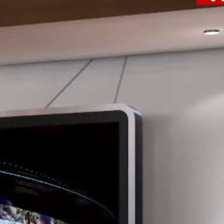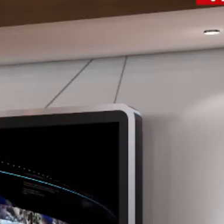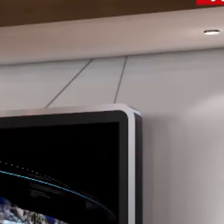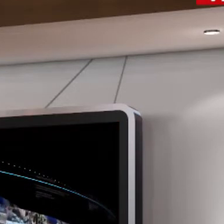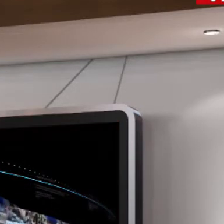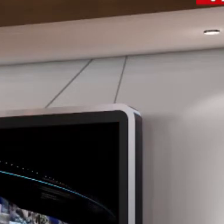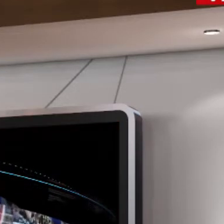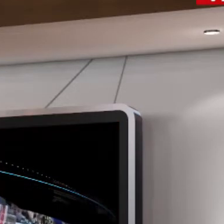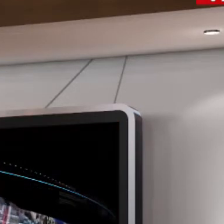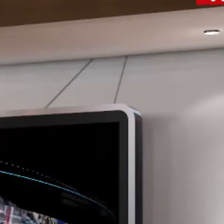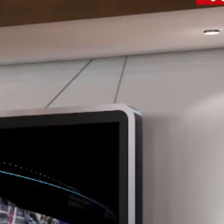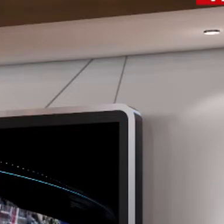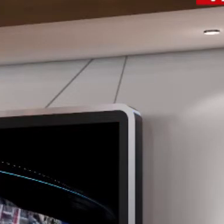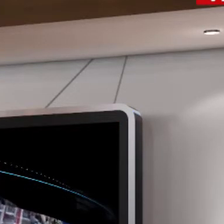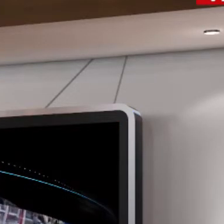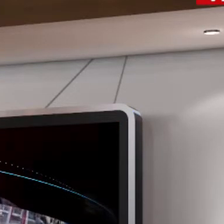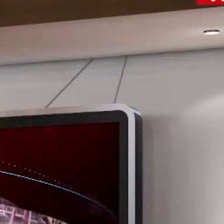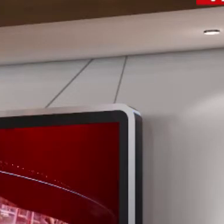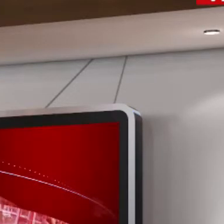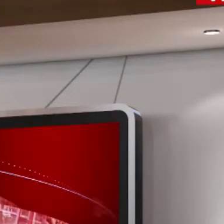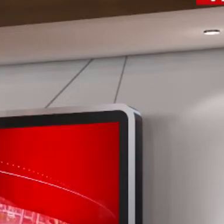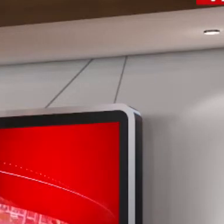Hugo, nosotros hemos estado en Yurimaguas el año